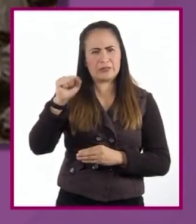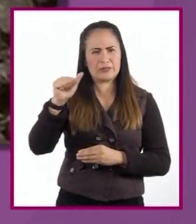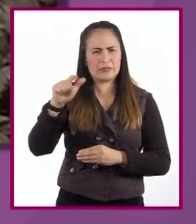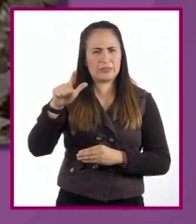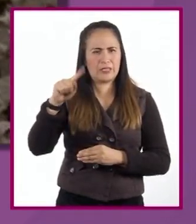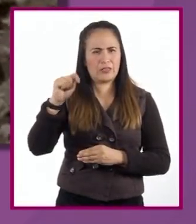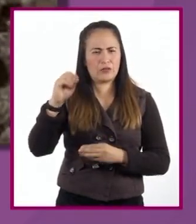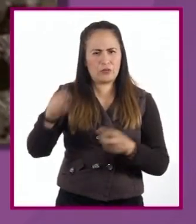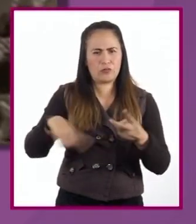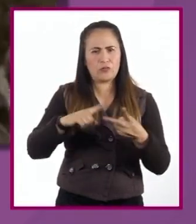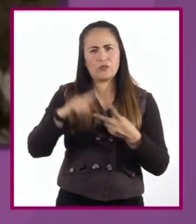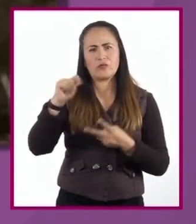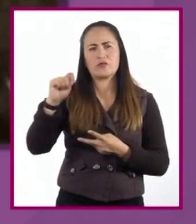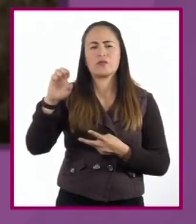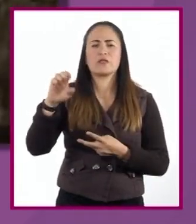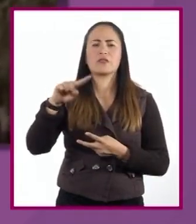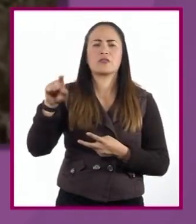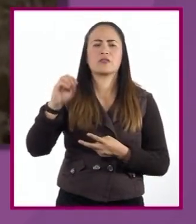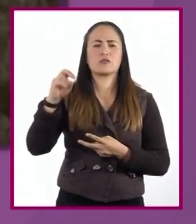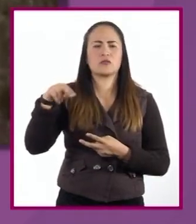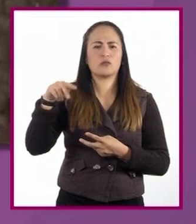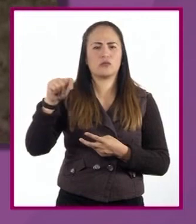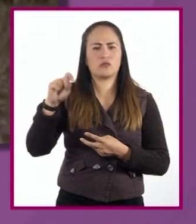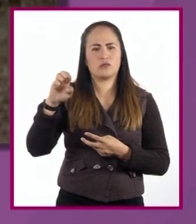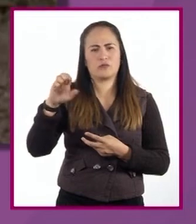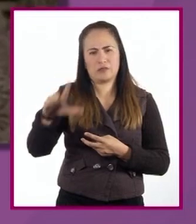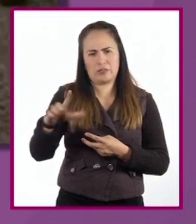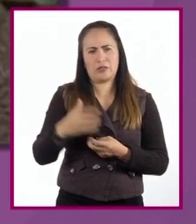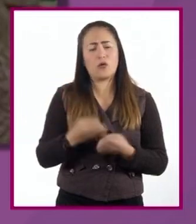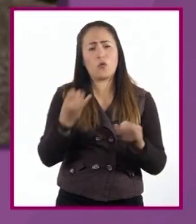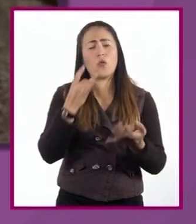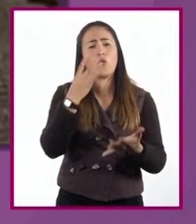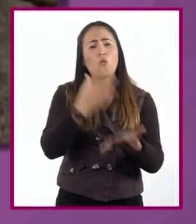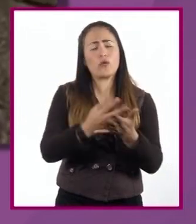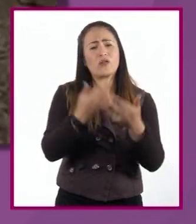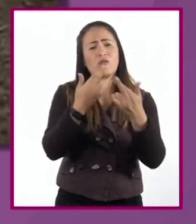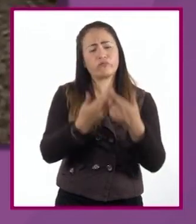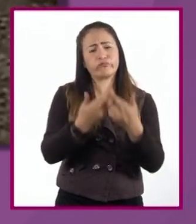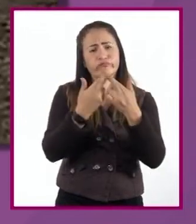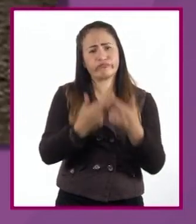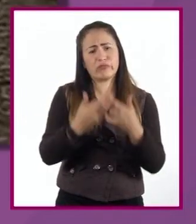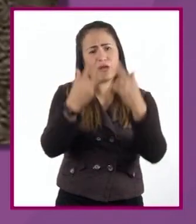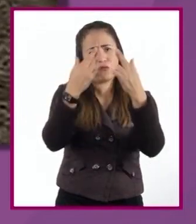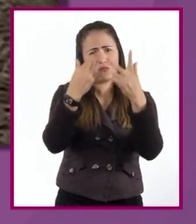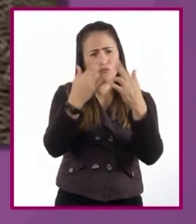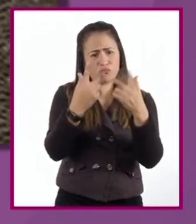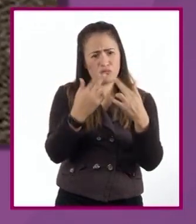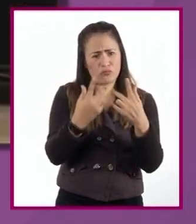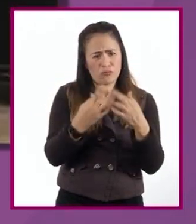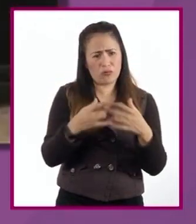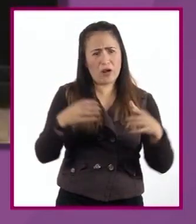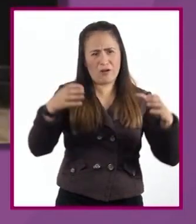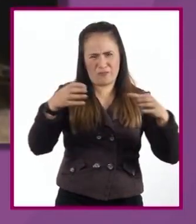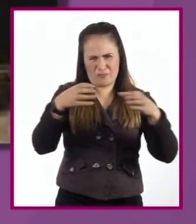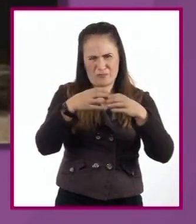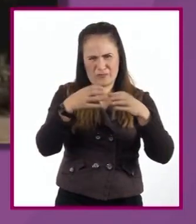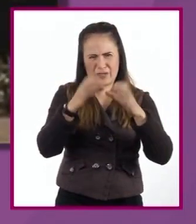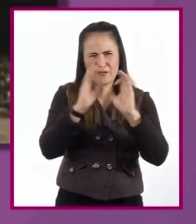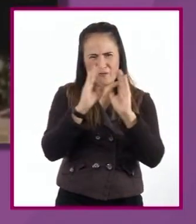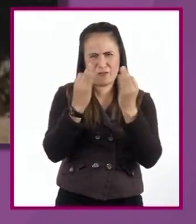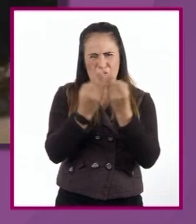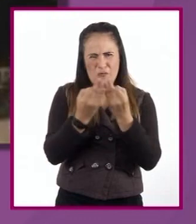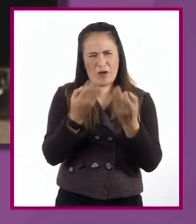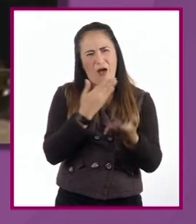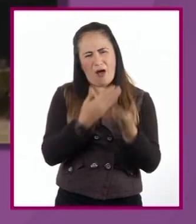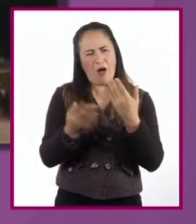y tezontles. Solo quedan las bases de lo que fue el aspecto de este pequeño templo en forma de piedra, como lo que vemos